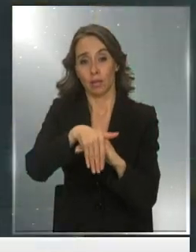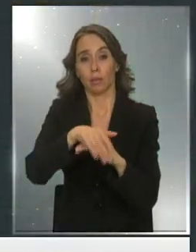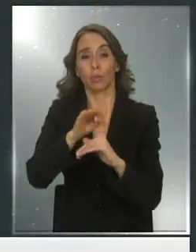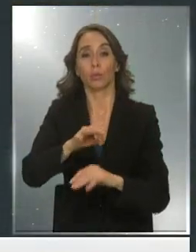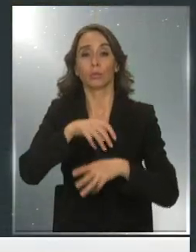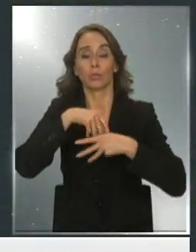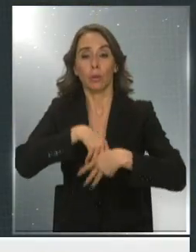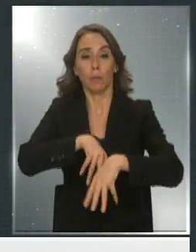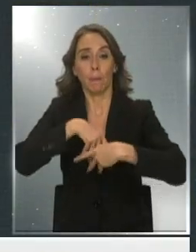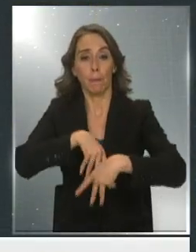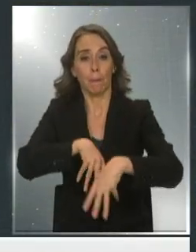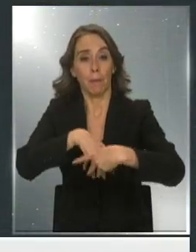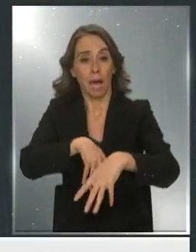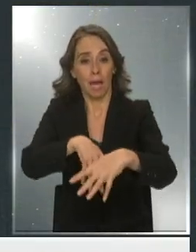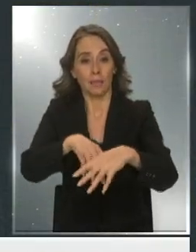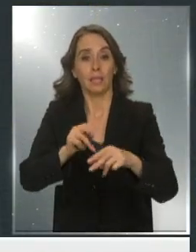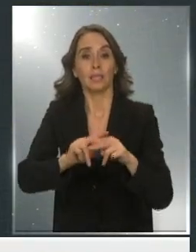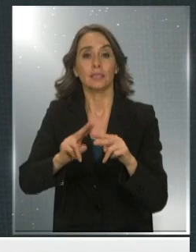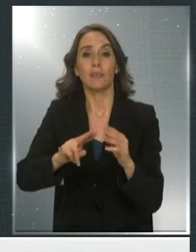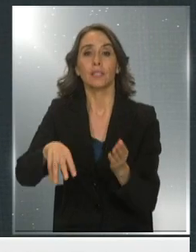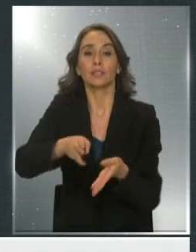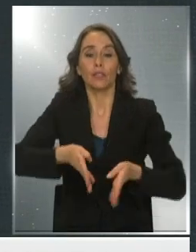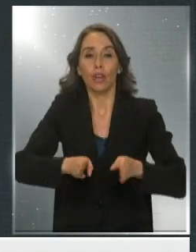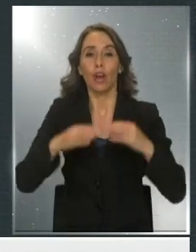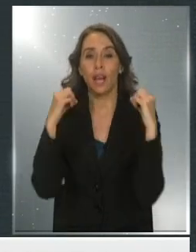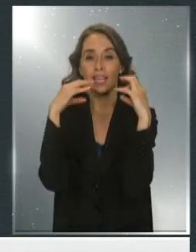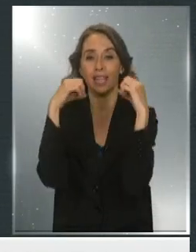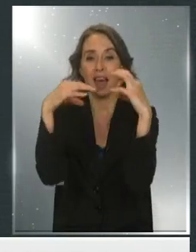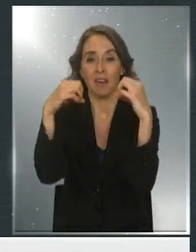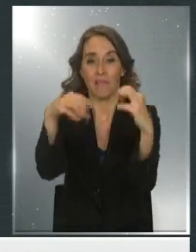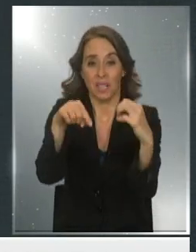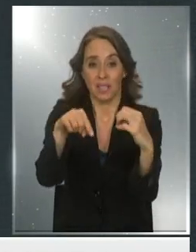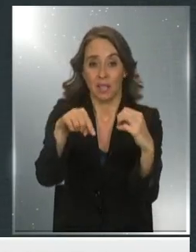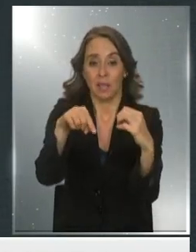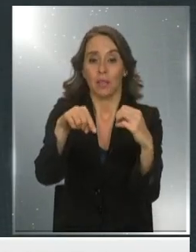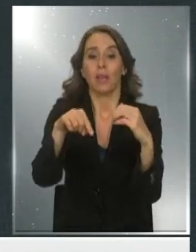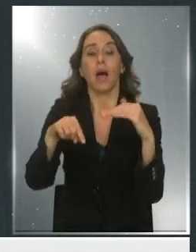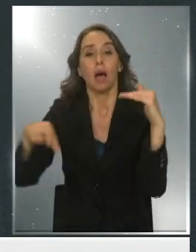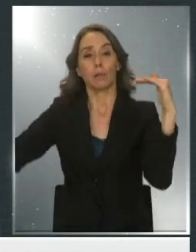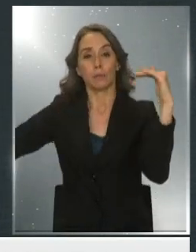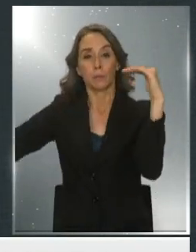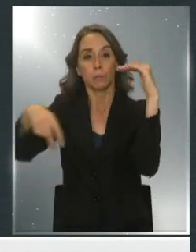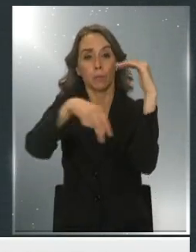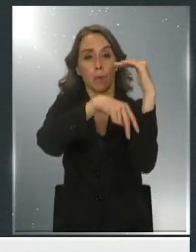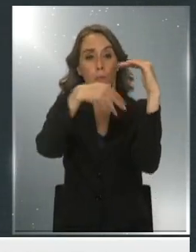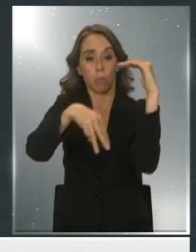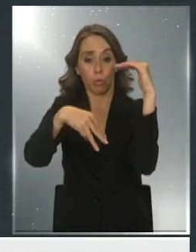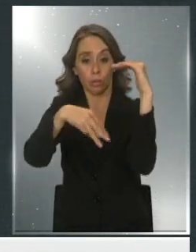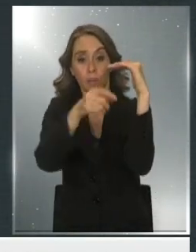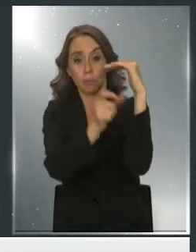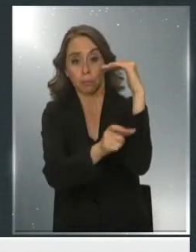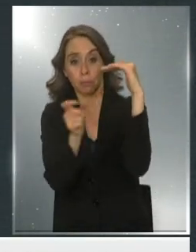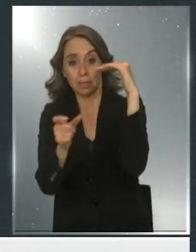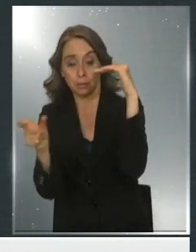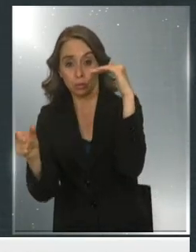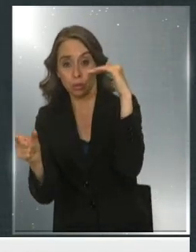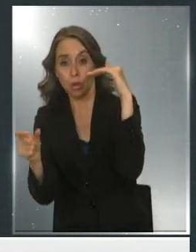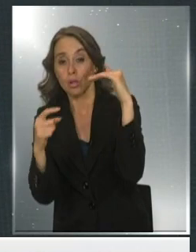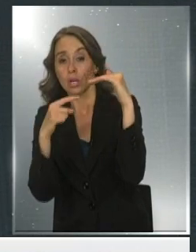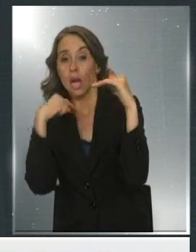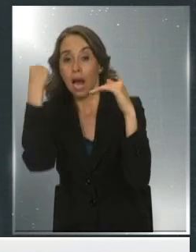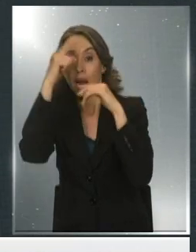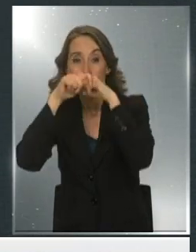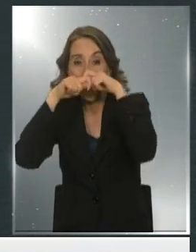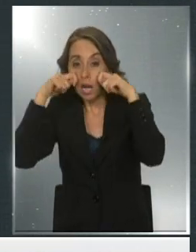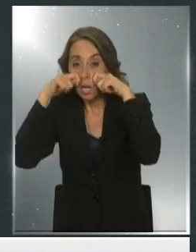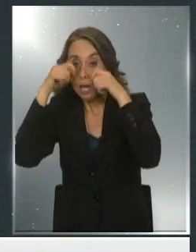se produjo en medio de una marcha que se estaba desarrollando en el sector de Gran Avenida y luego de llegar al municipio, un grupo de personas a rostro